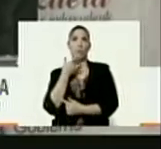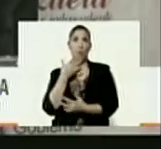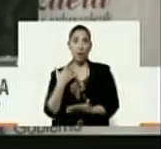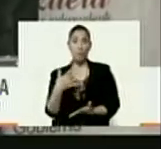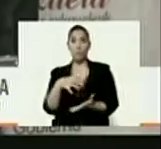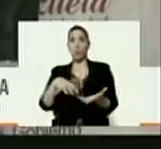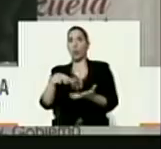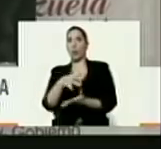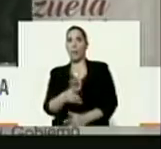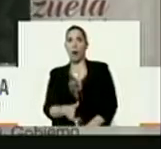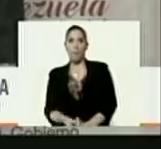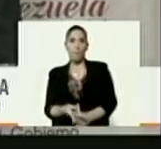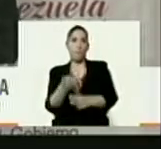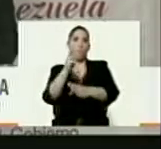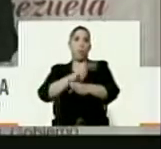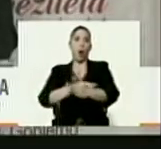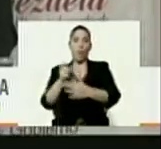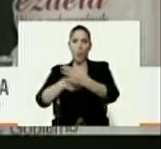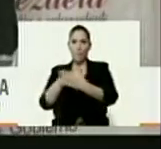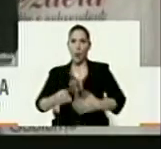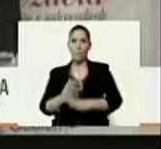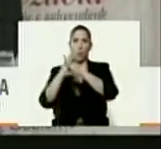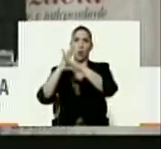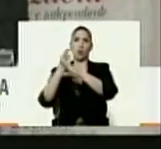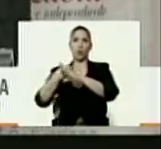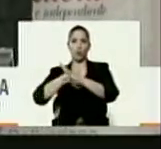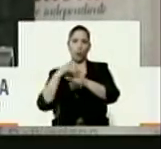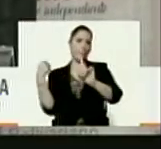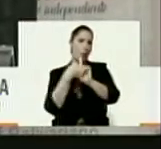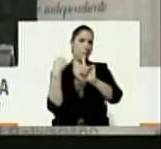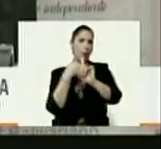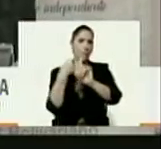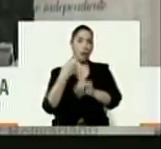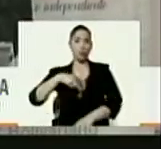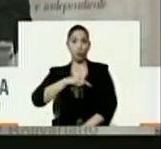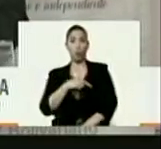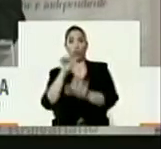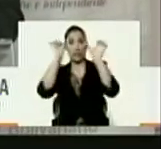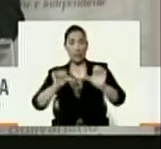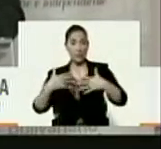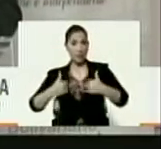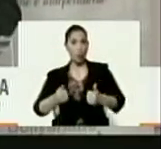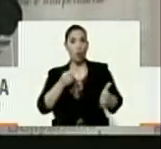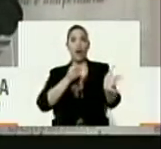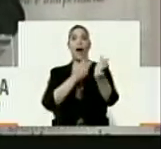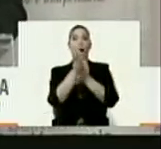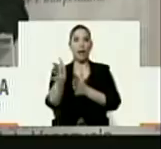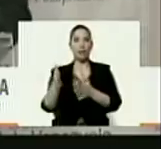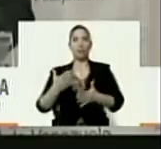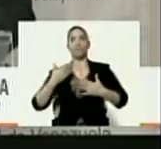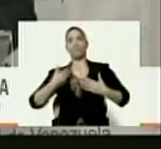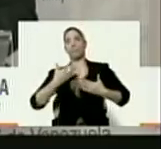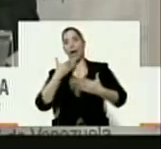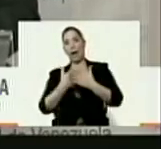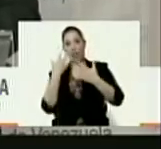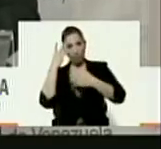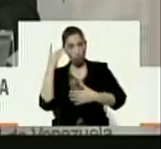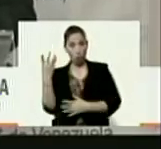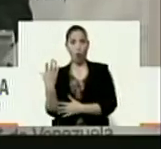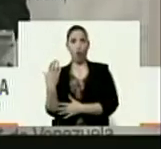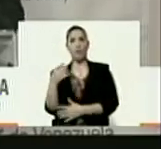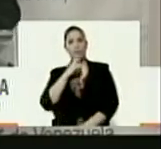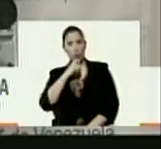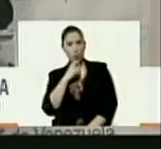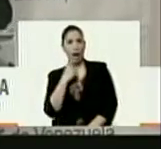verdadera catástrofe por el bloqueo brutal al que hemos sido sometidos. Pero contamos con un sistema de salud gratuito, con dificultades, con defectos,